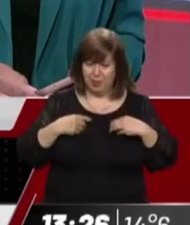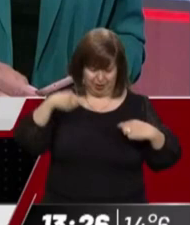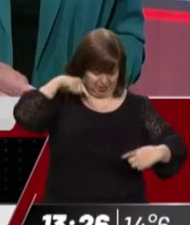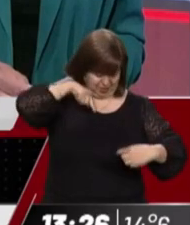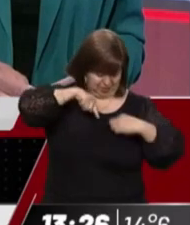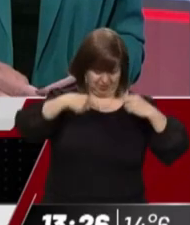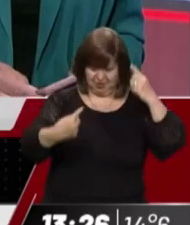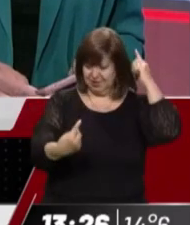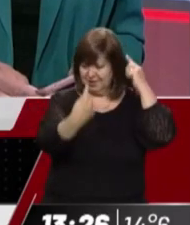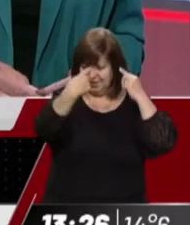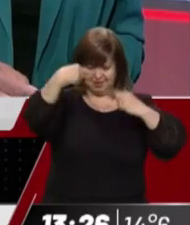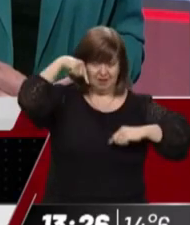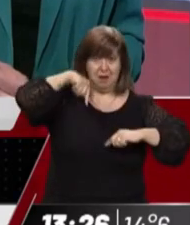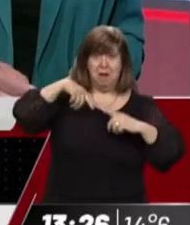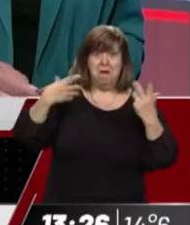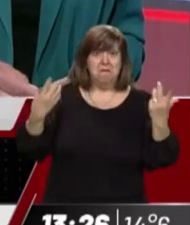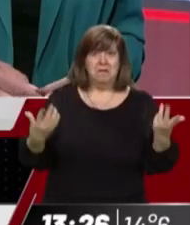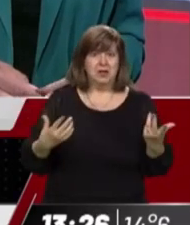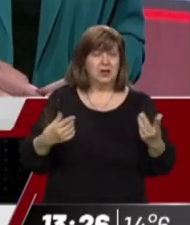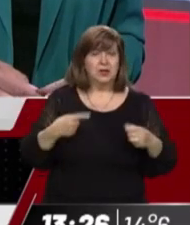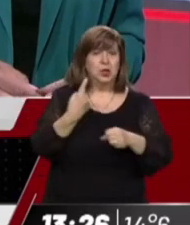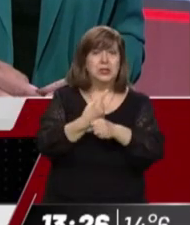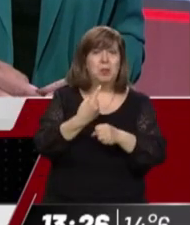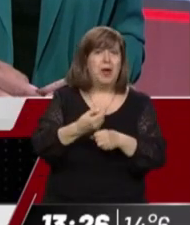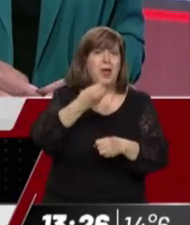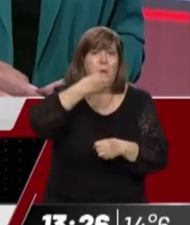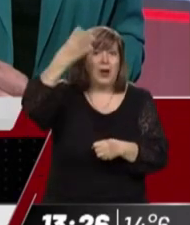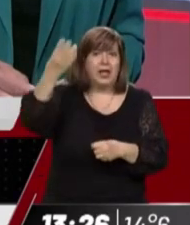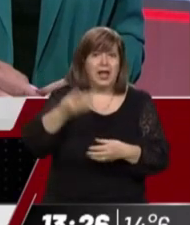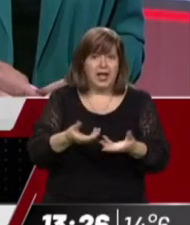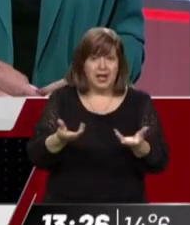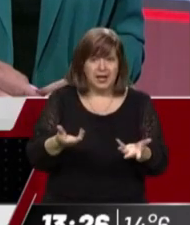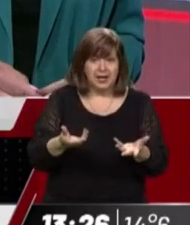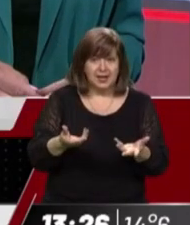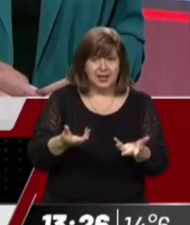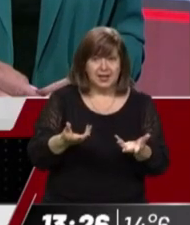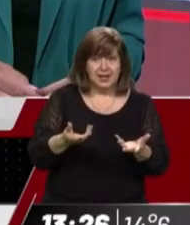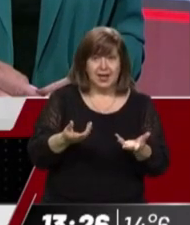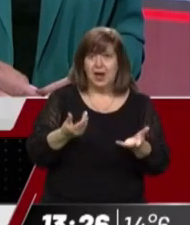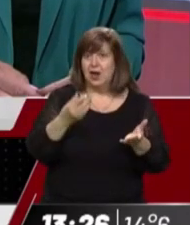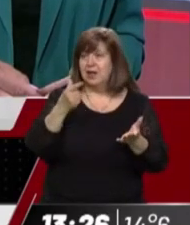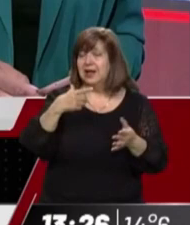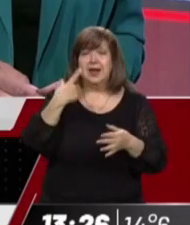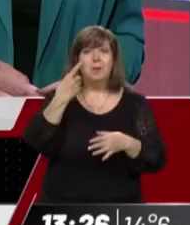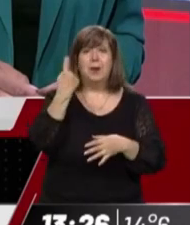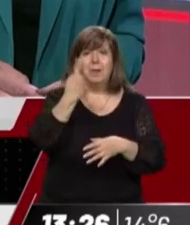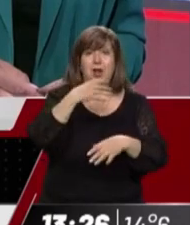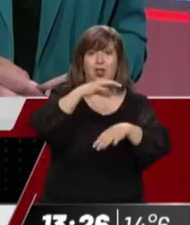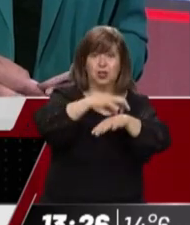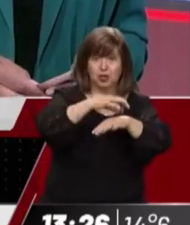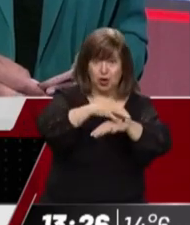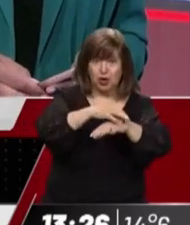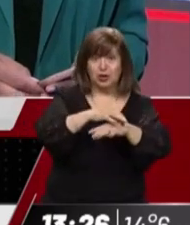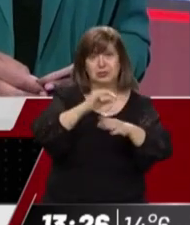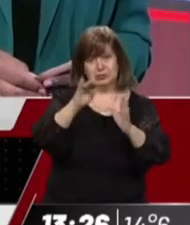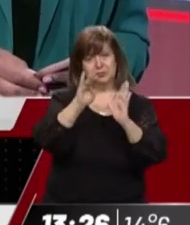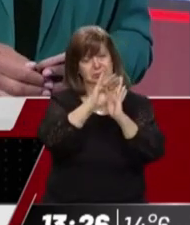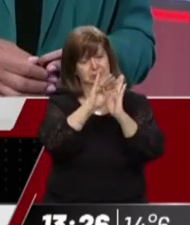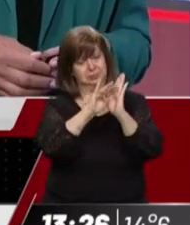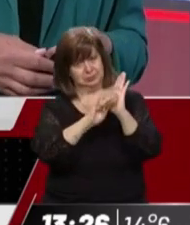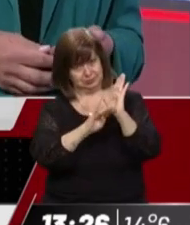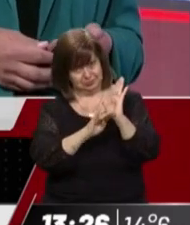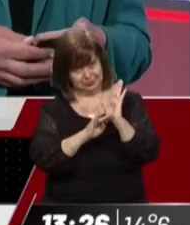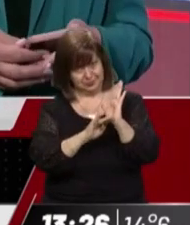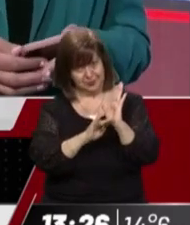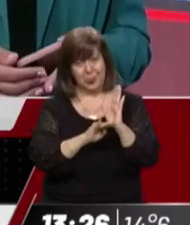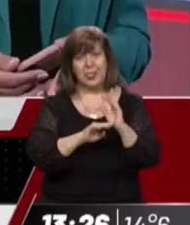inocuo estar tomándolos en forma repetida y sin prescripción médica. Bien. Bueno, ¿les parece que veamos